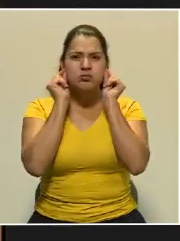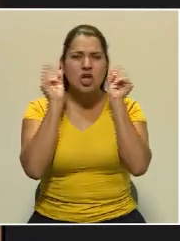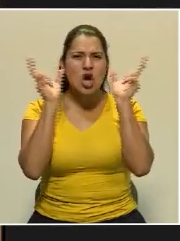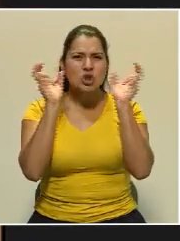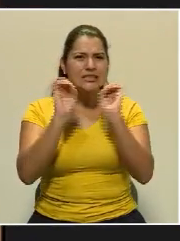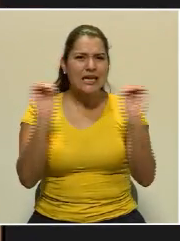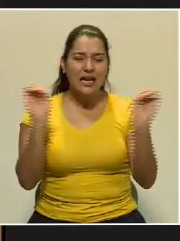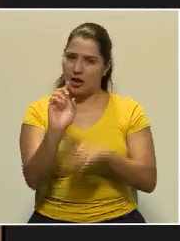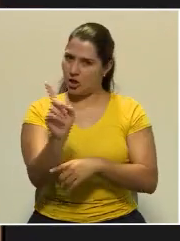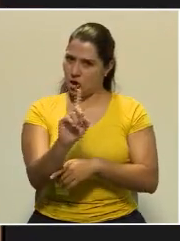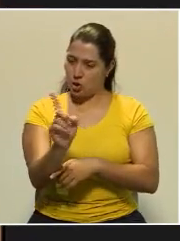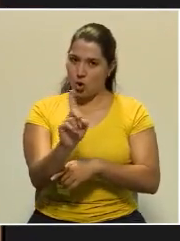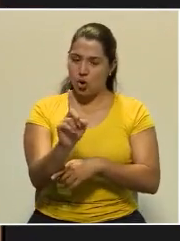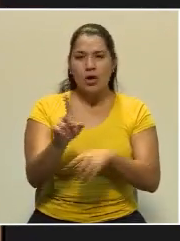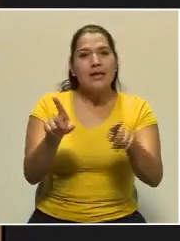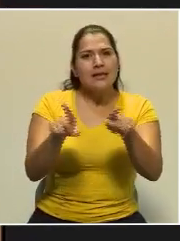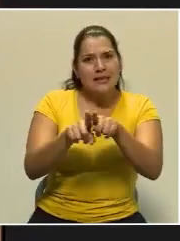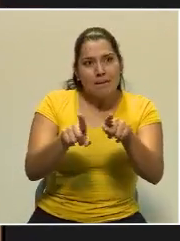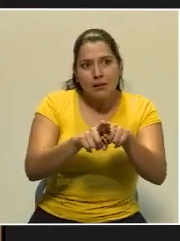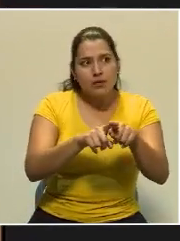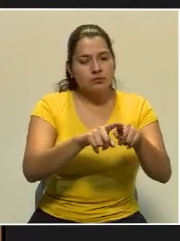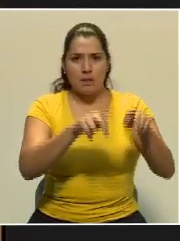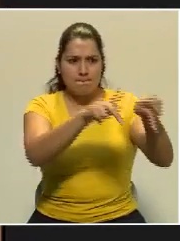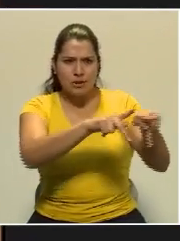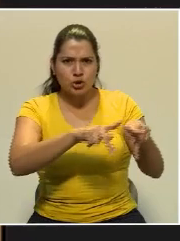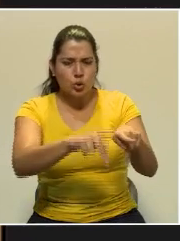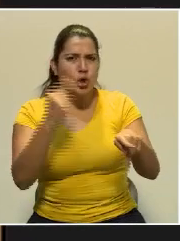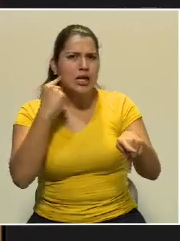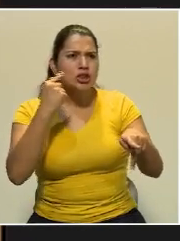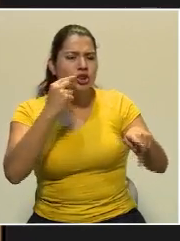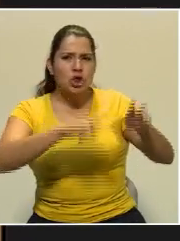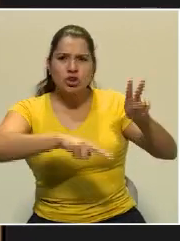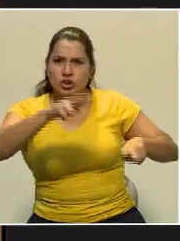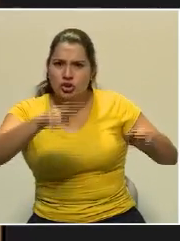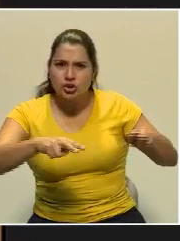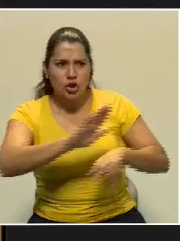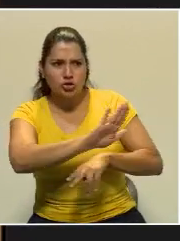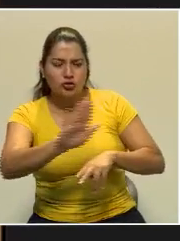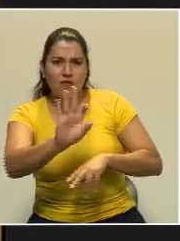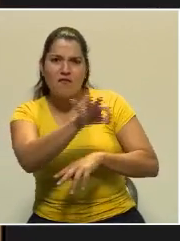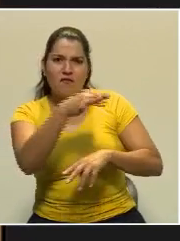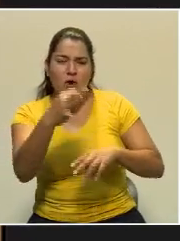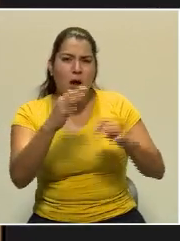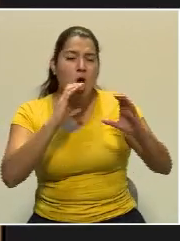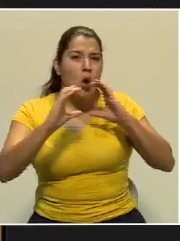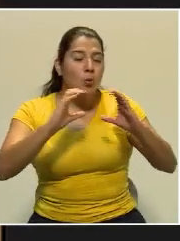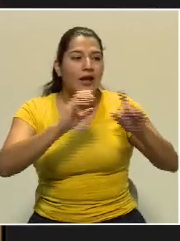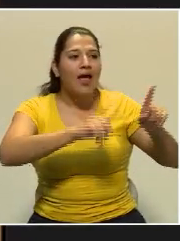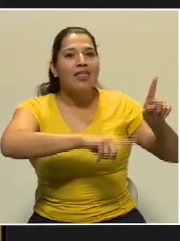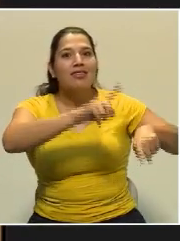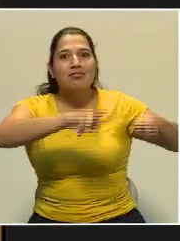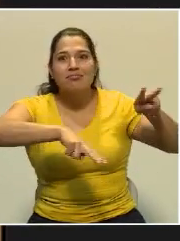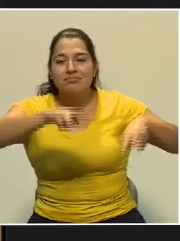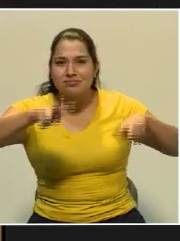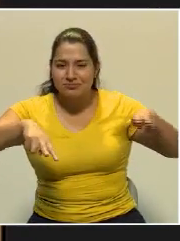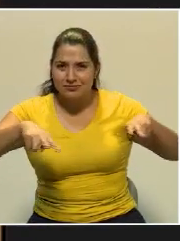sino que su manera de actuar es diferente, su forma de comunicación es diferente. Por eso la